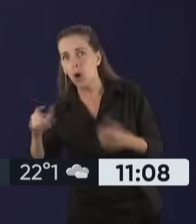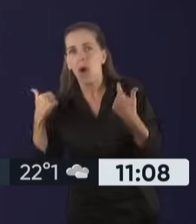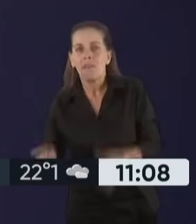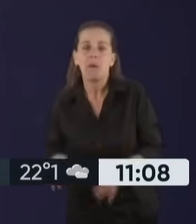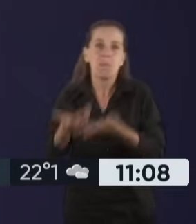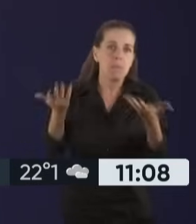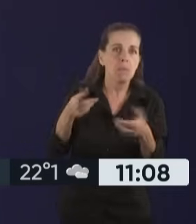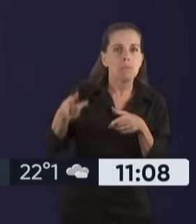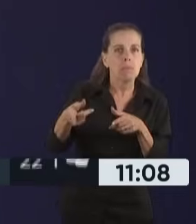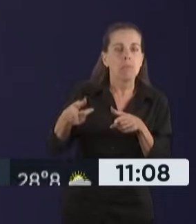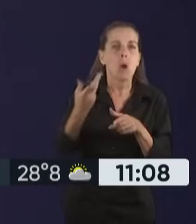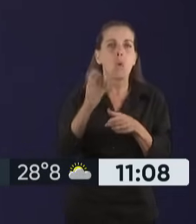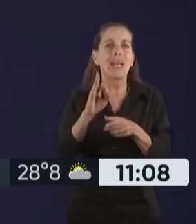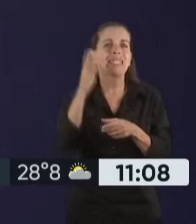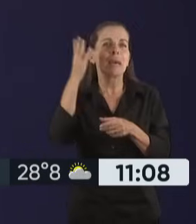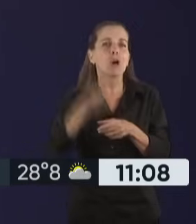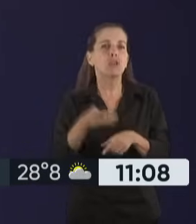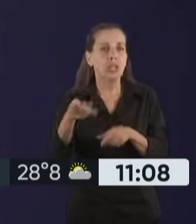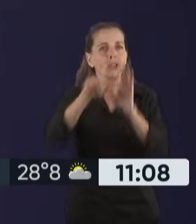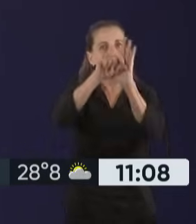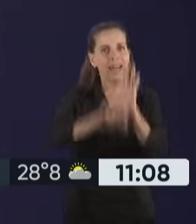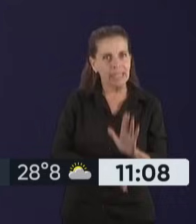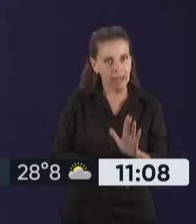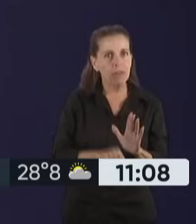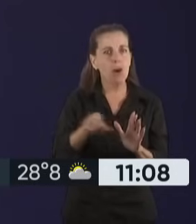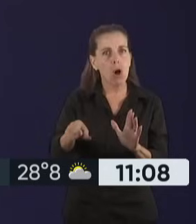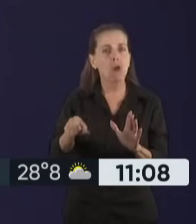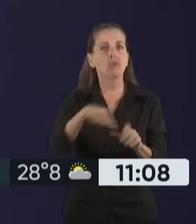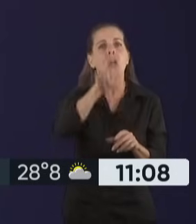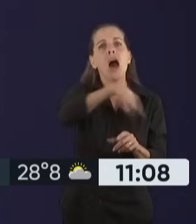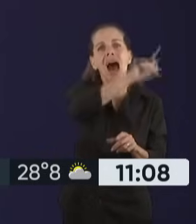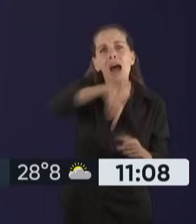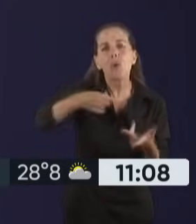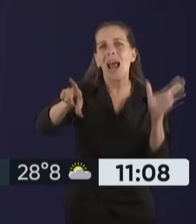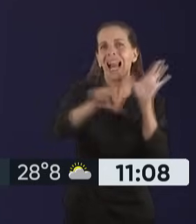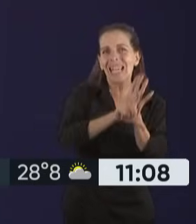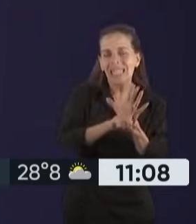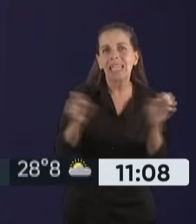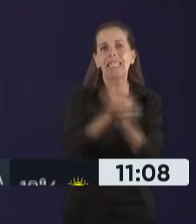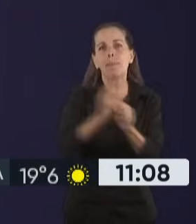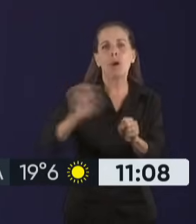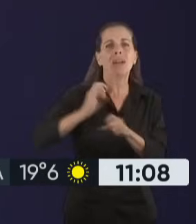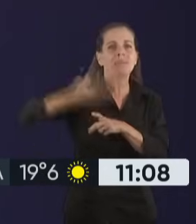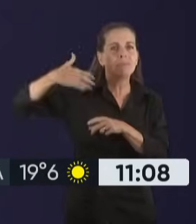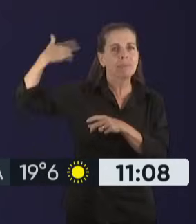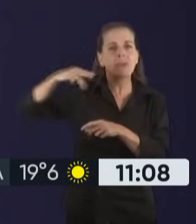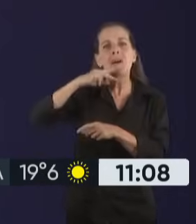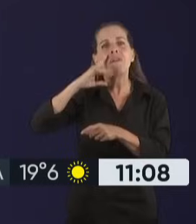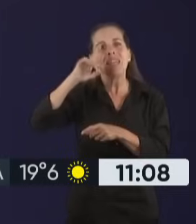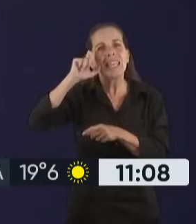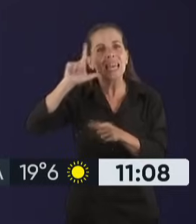modifican o derogan leyes que se publicaron durante los gobiernos de Onganía y Videla y, por